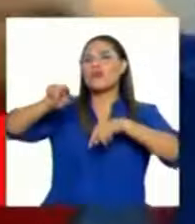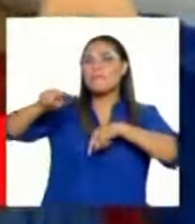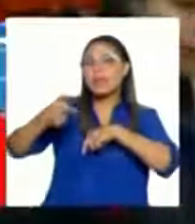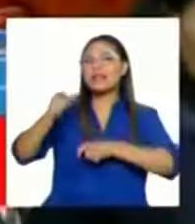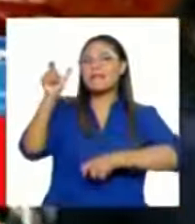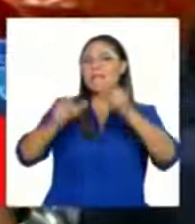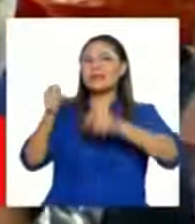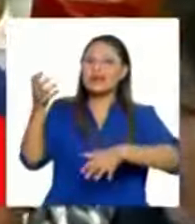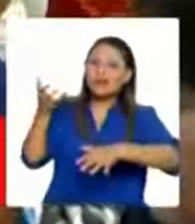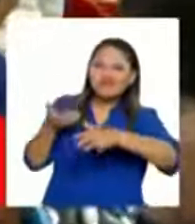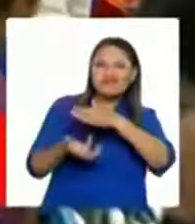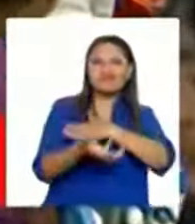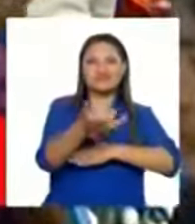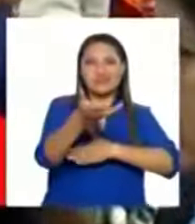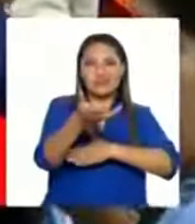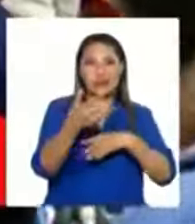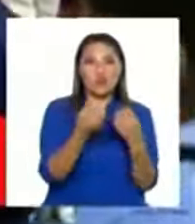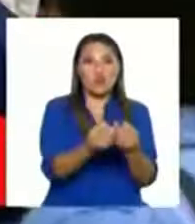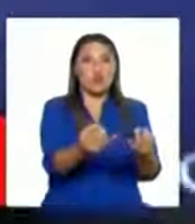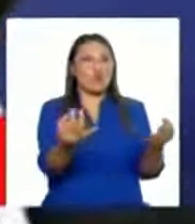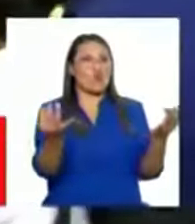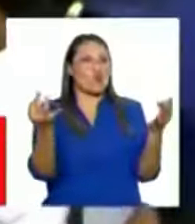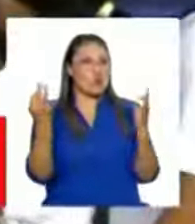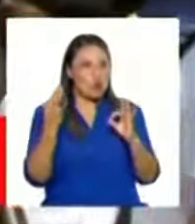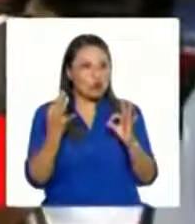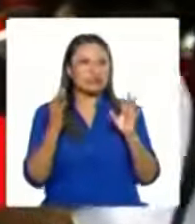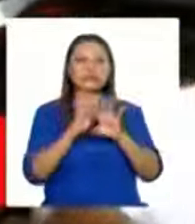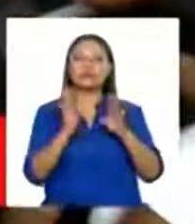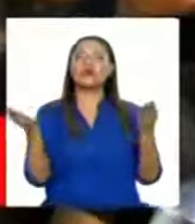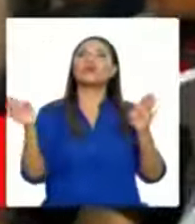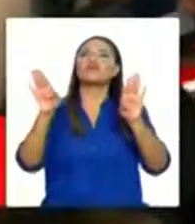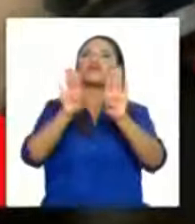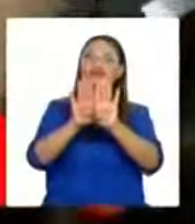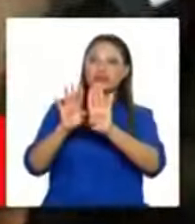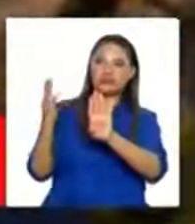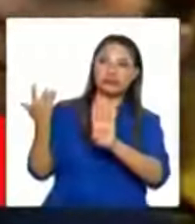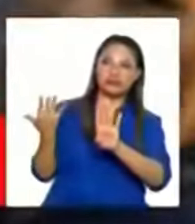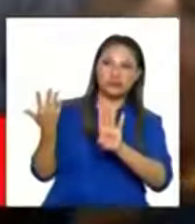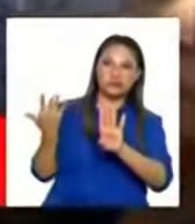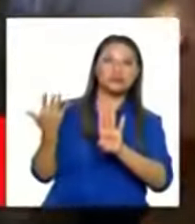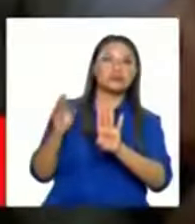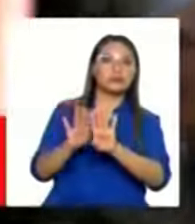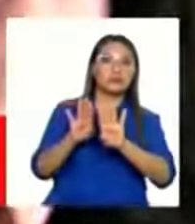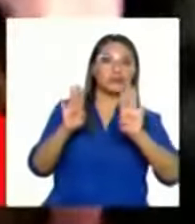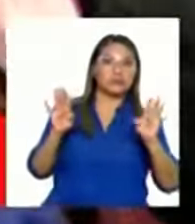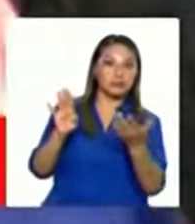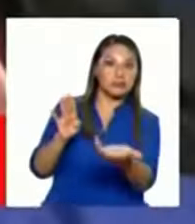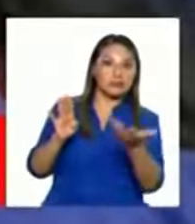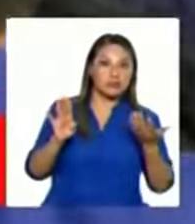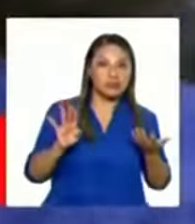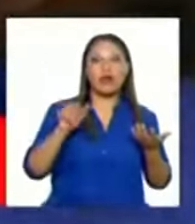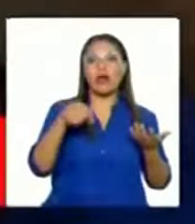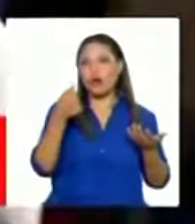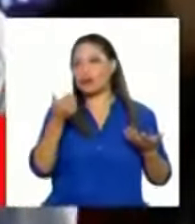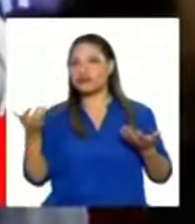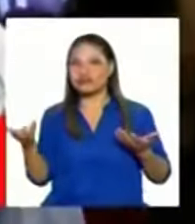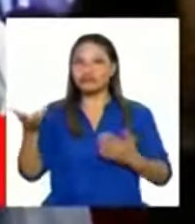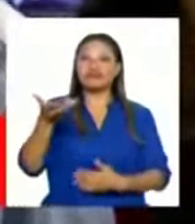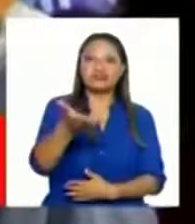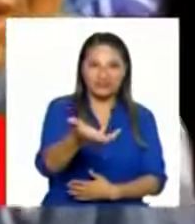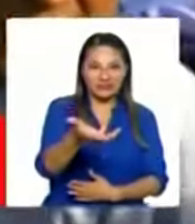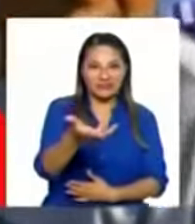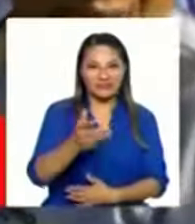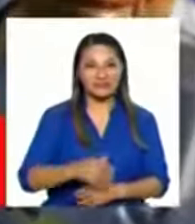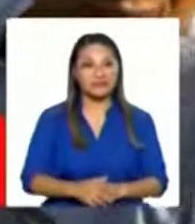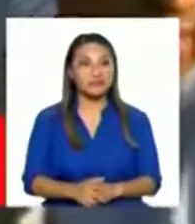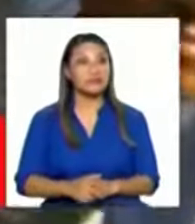la mañana. Incluso por la cantidad de personas, se cerró por algunos momentos el portón de ingreso. ¿Va a continuar la